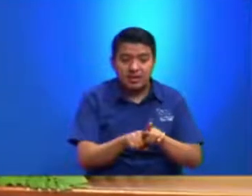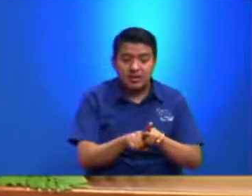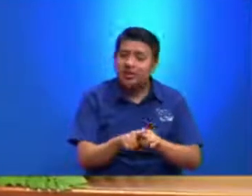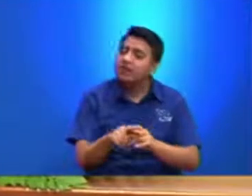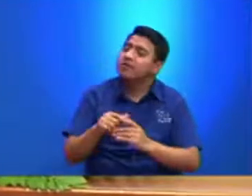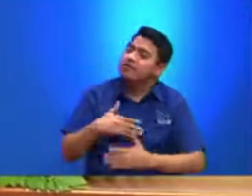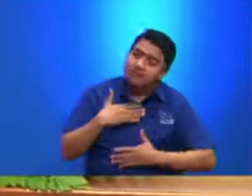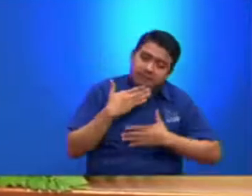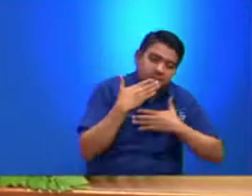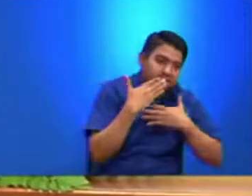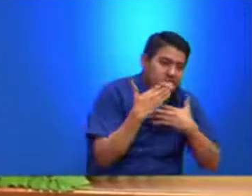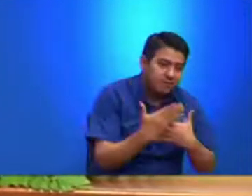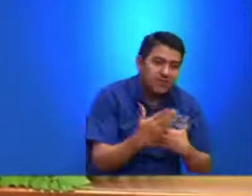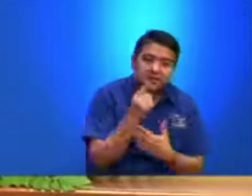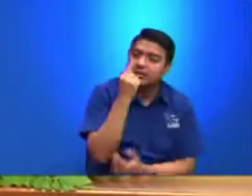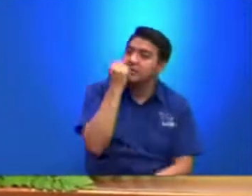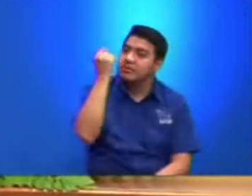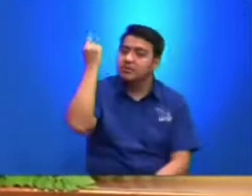el Señor.